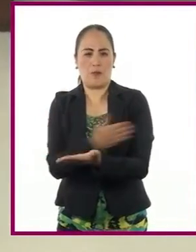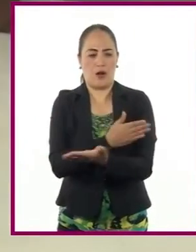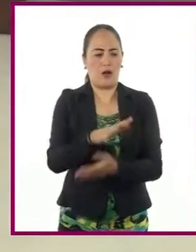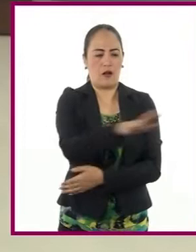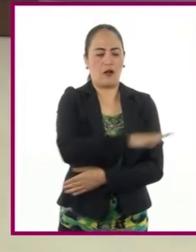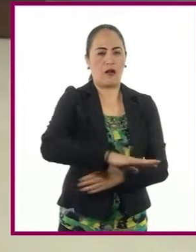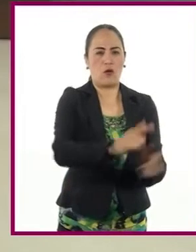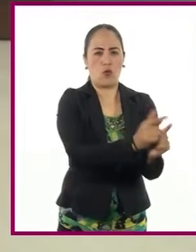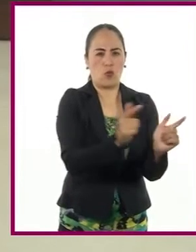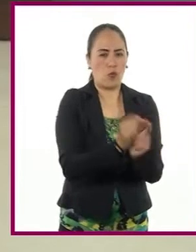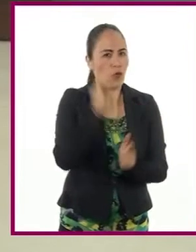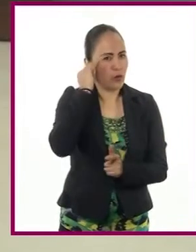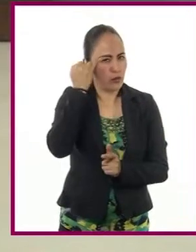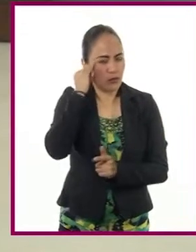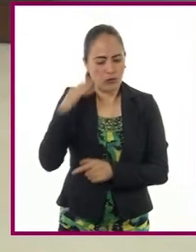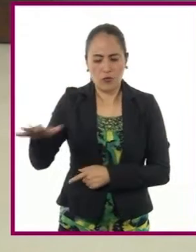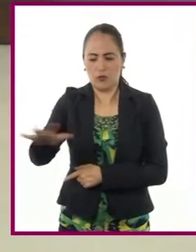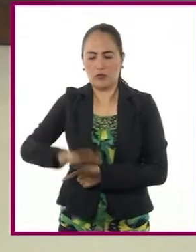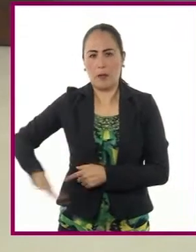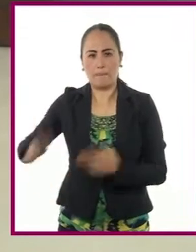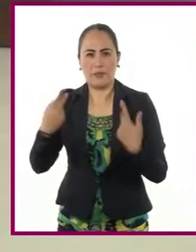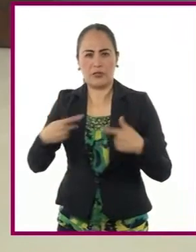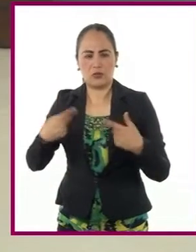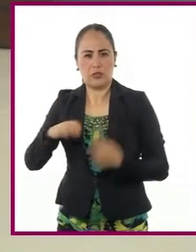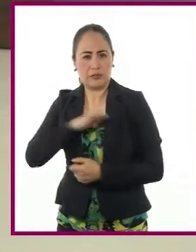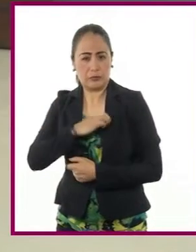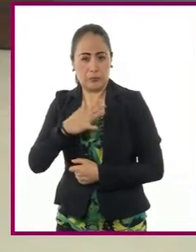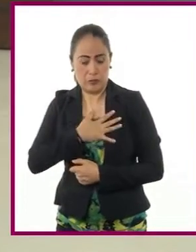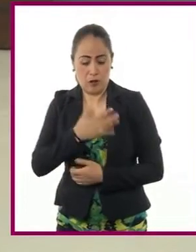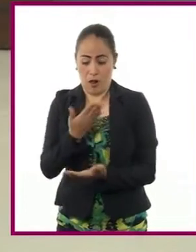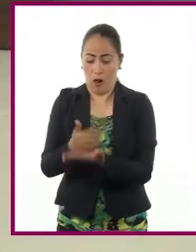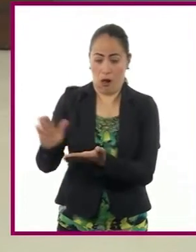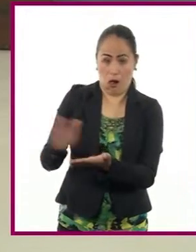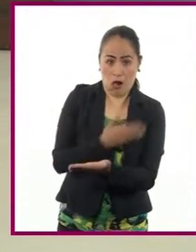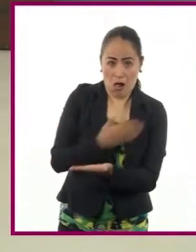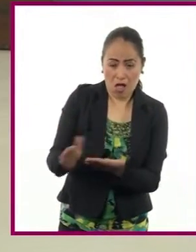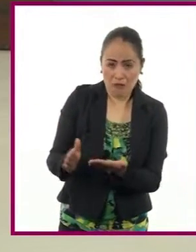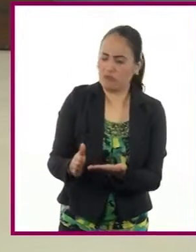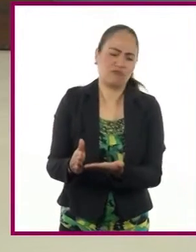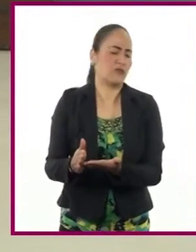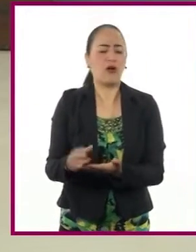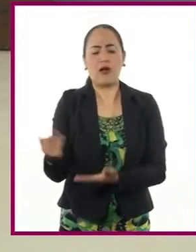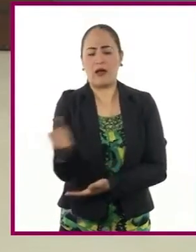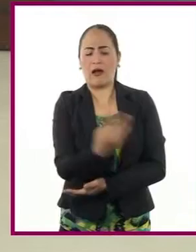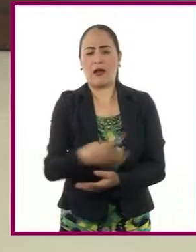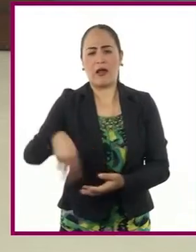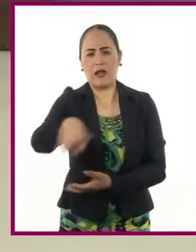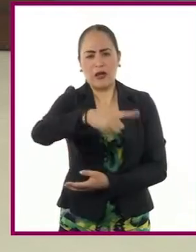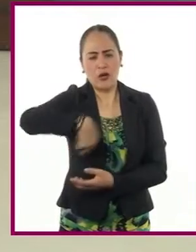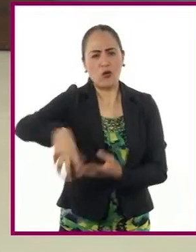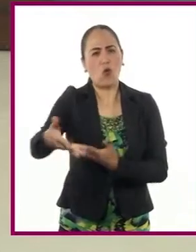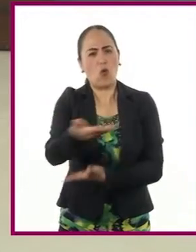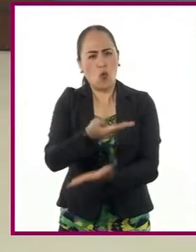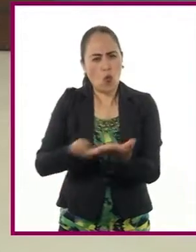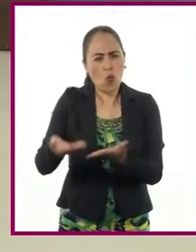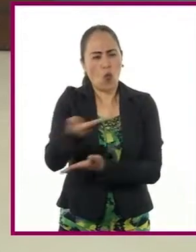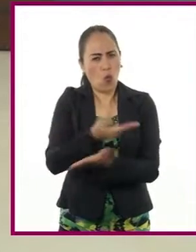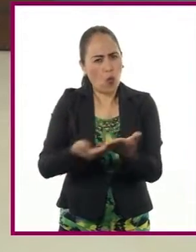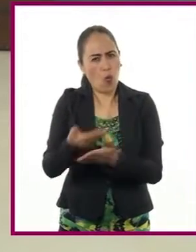Indios y de Españoles, que no funcionó porque existía una gran convivencia entre la sociedad